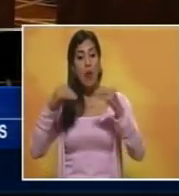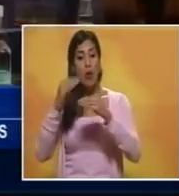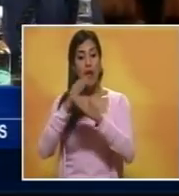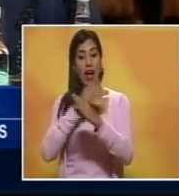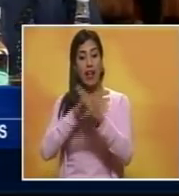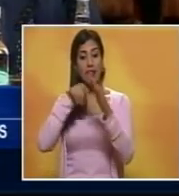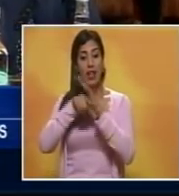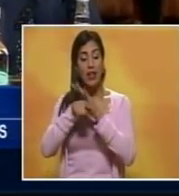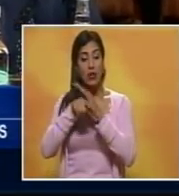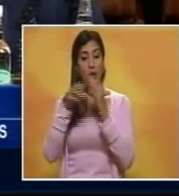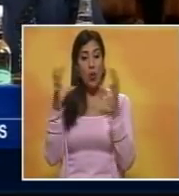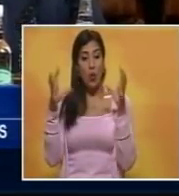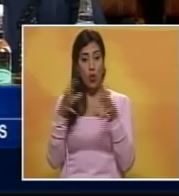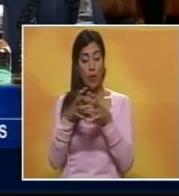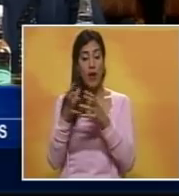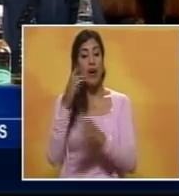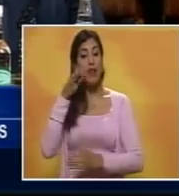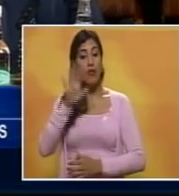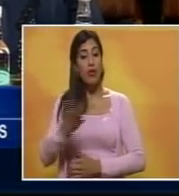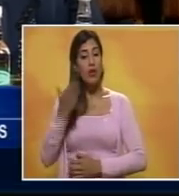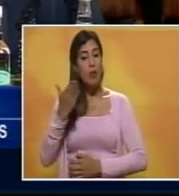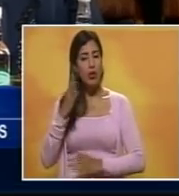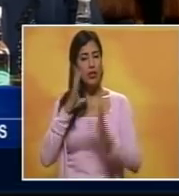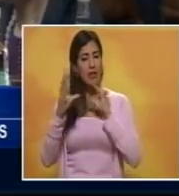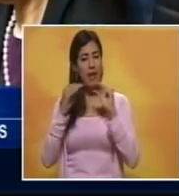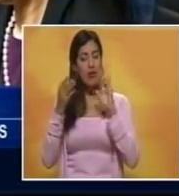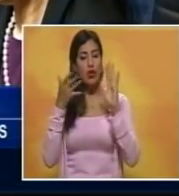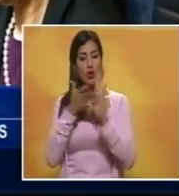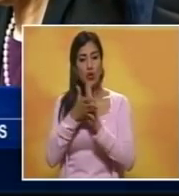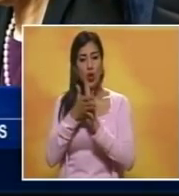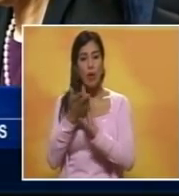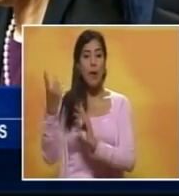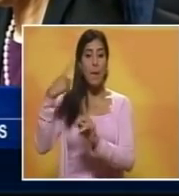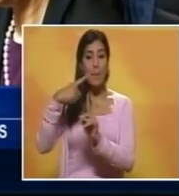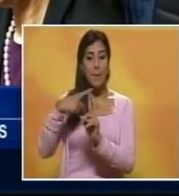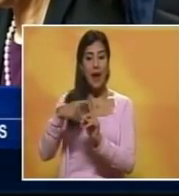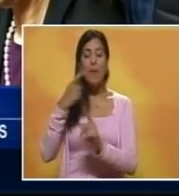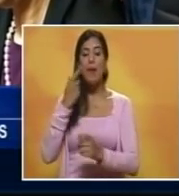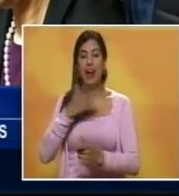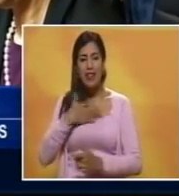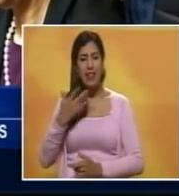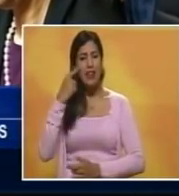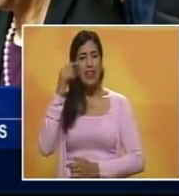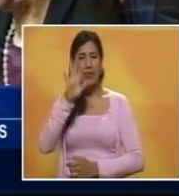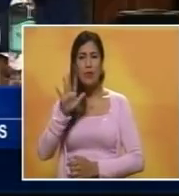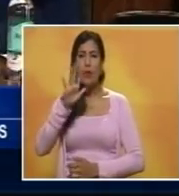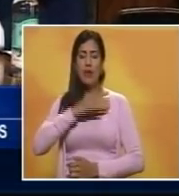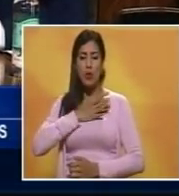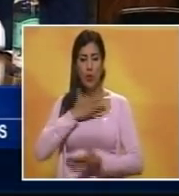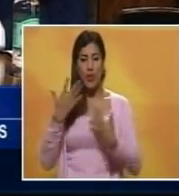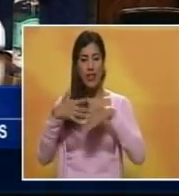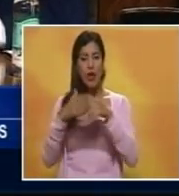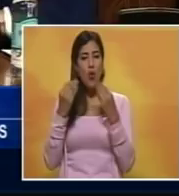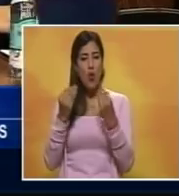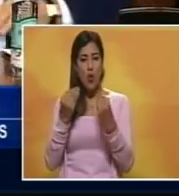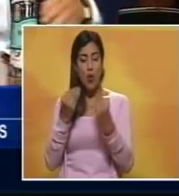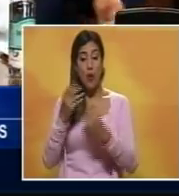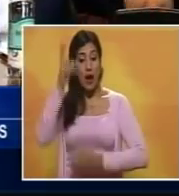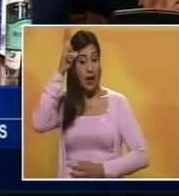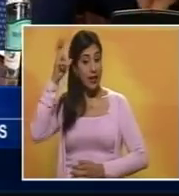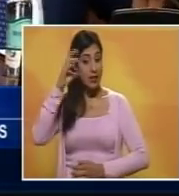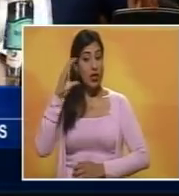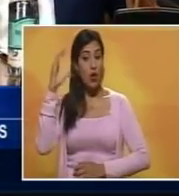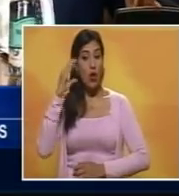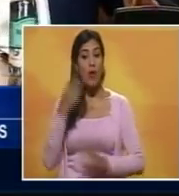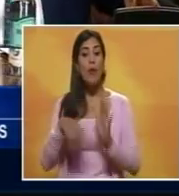al interior del grupo. A su juicio es importante conversar sobre acciones adicionales para que sean consideradas por los integrantes. El canciller